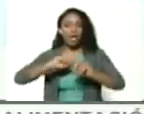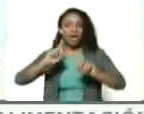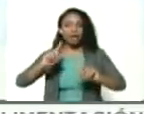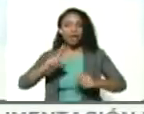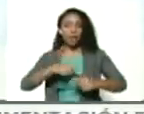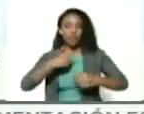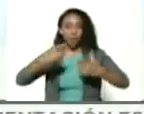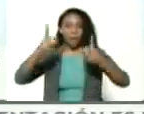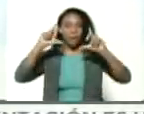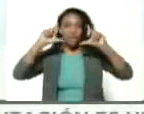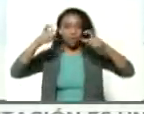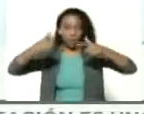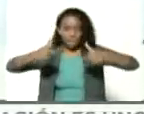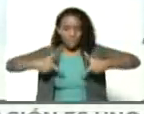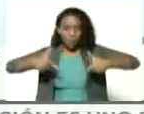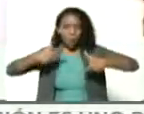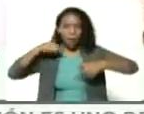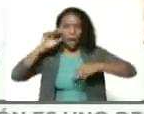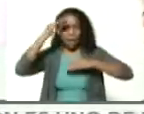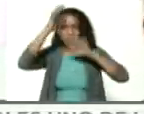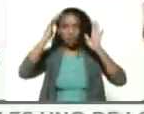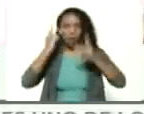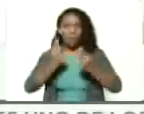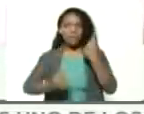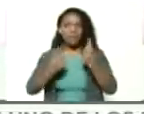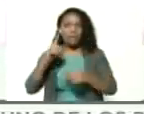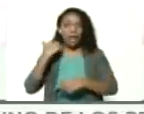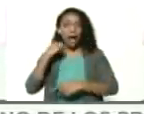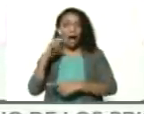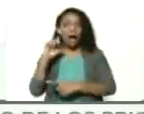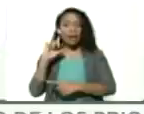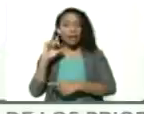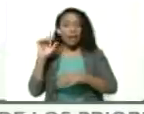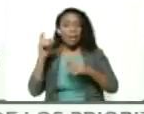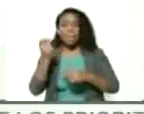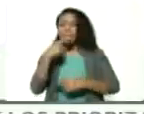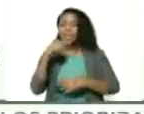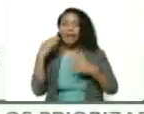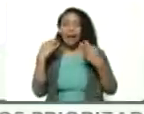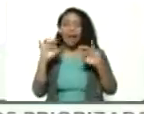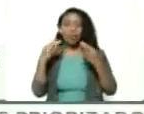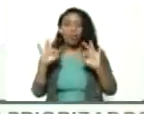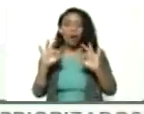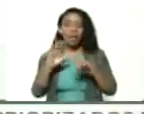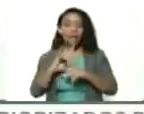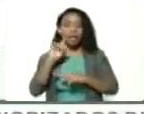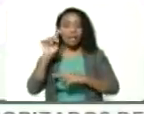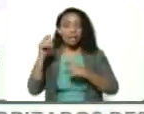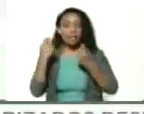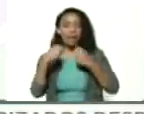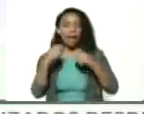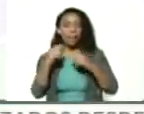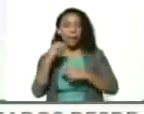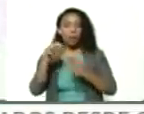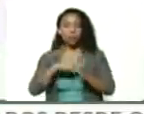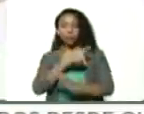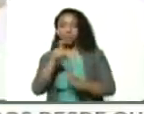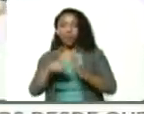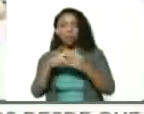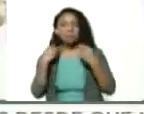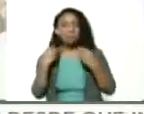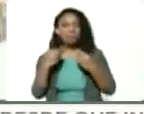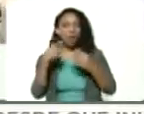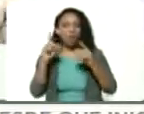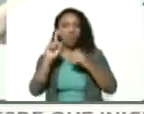la atención a nuestros pacientes. También contamos con medicina natural y terapias complementarias para, de